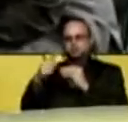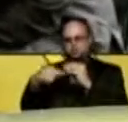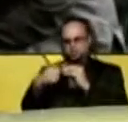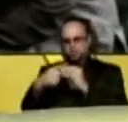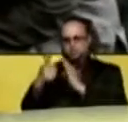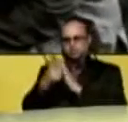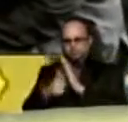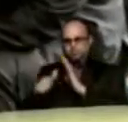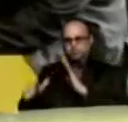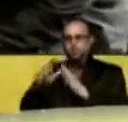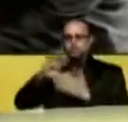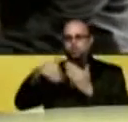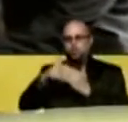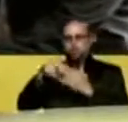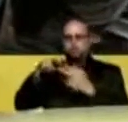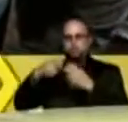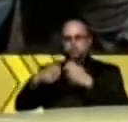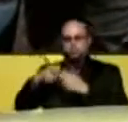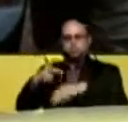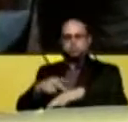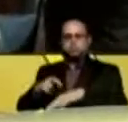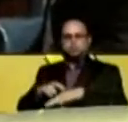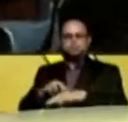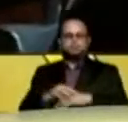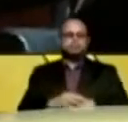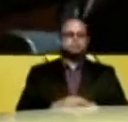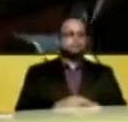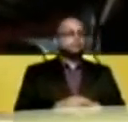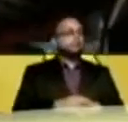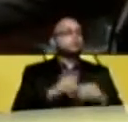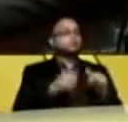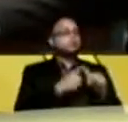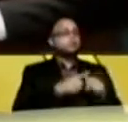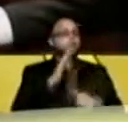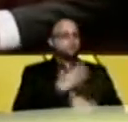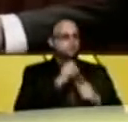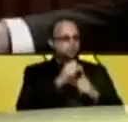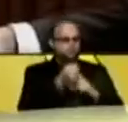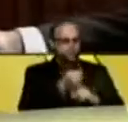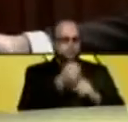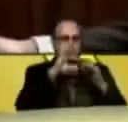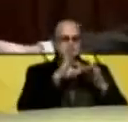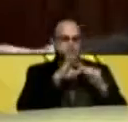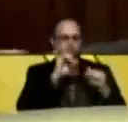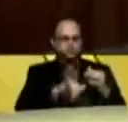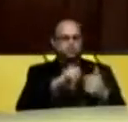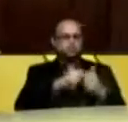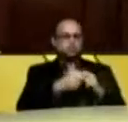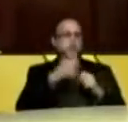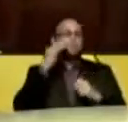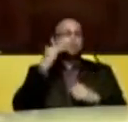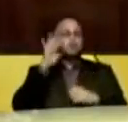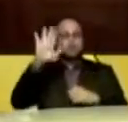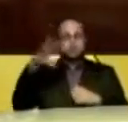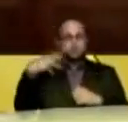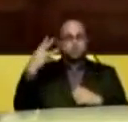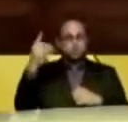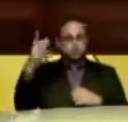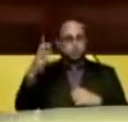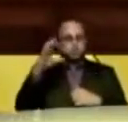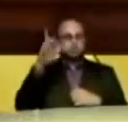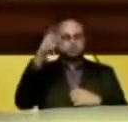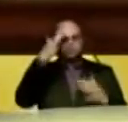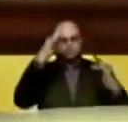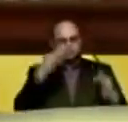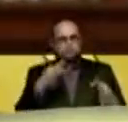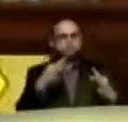rico lo primero es que nuestro estatus tiene que ver con todos esos problemas porque en washington que se decide cuántos recursos va a haber para